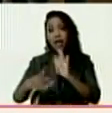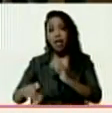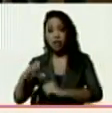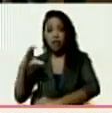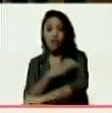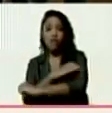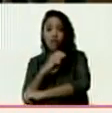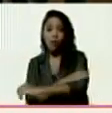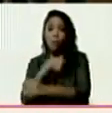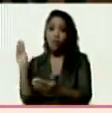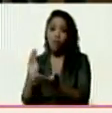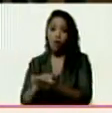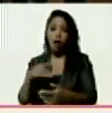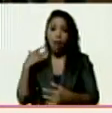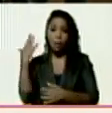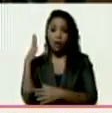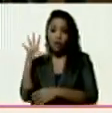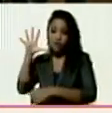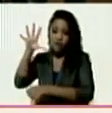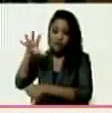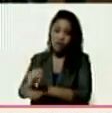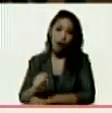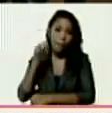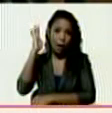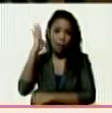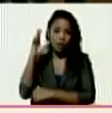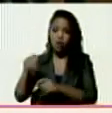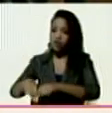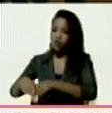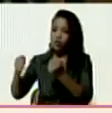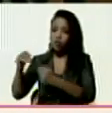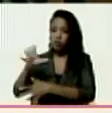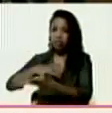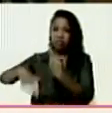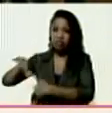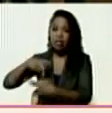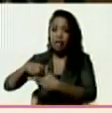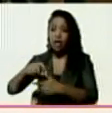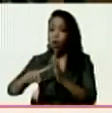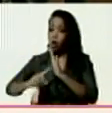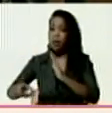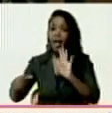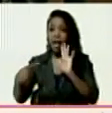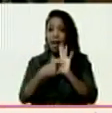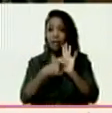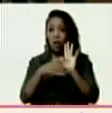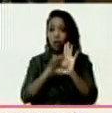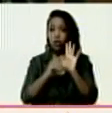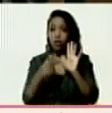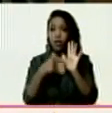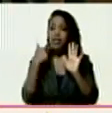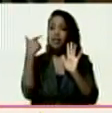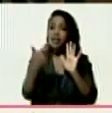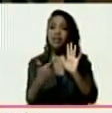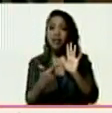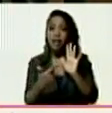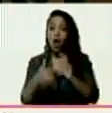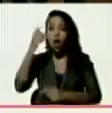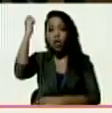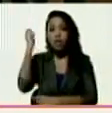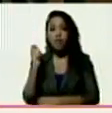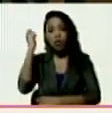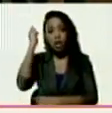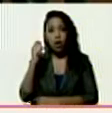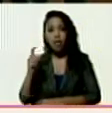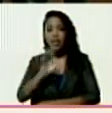quería ponerle la mano al Parlamento para destruirlo y no para cumplir esta Constitución, le debemos decir que los diputados